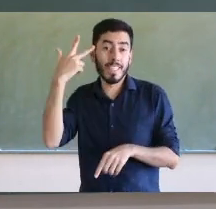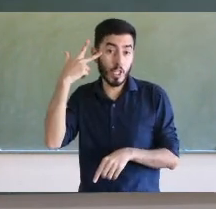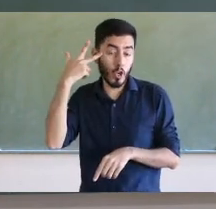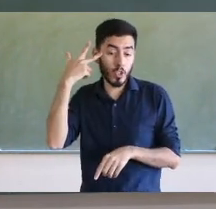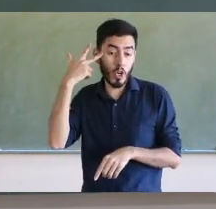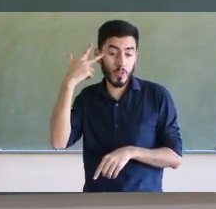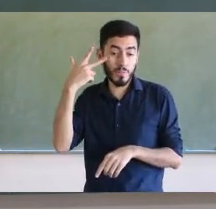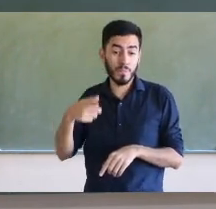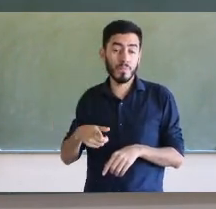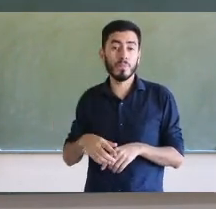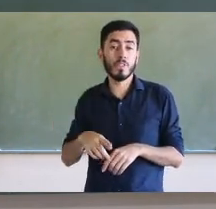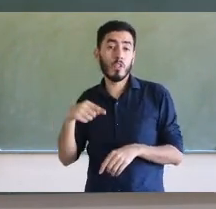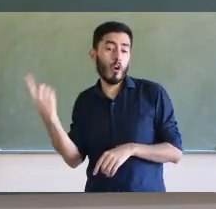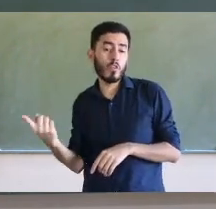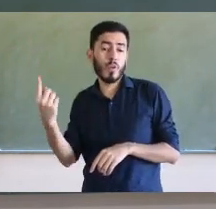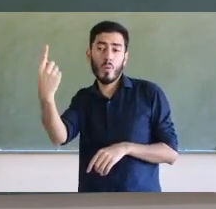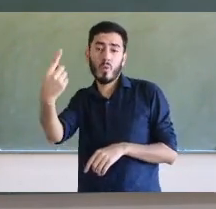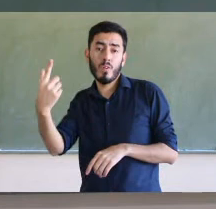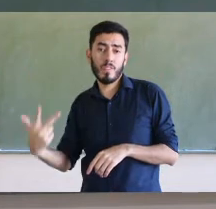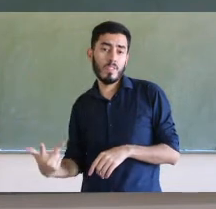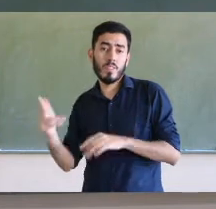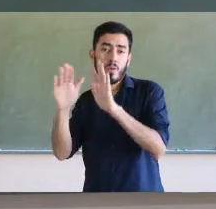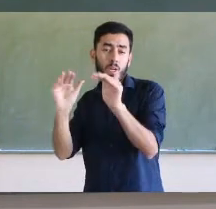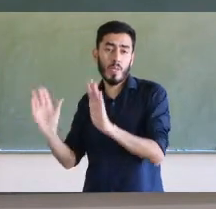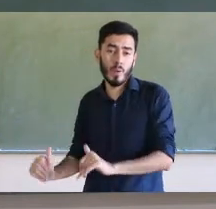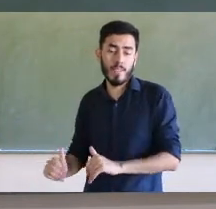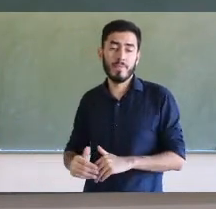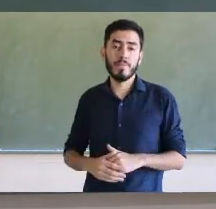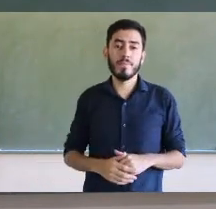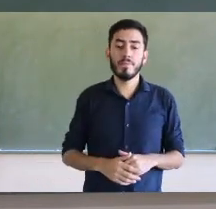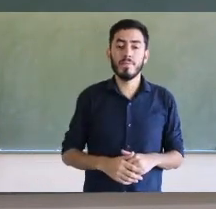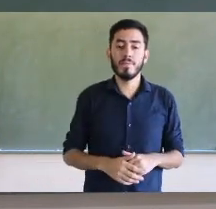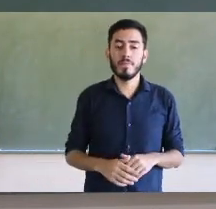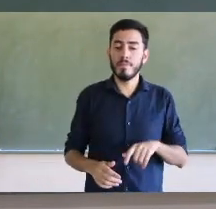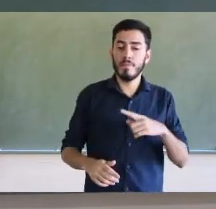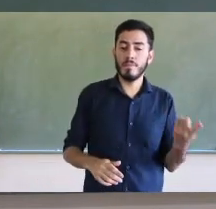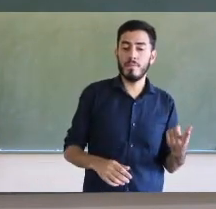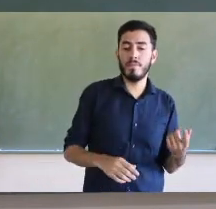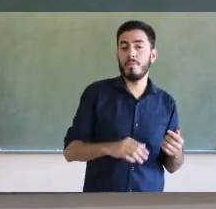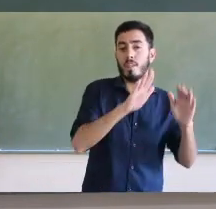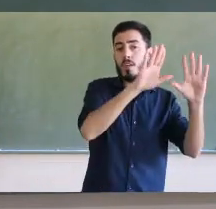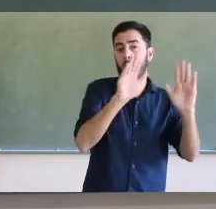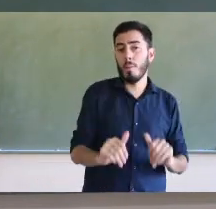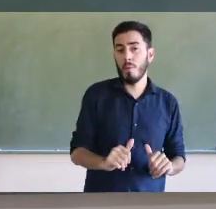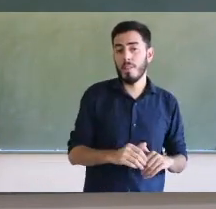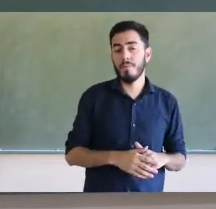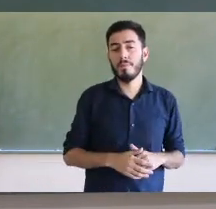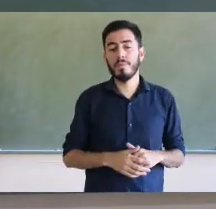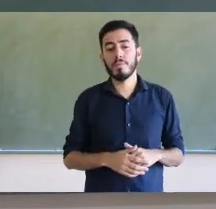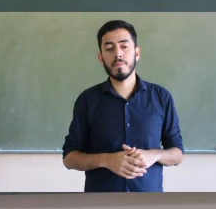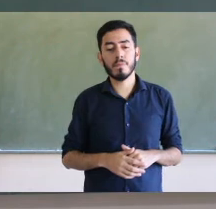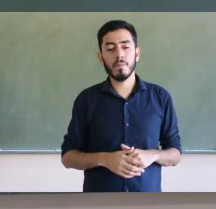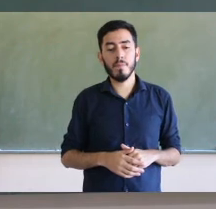Y en este caso dejamos el mismo numerador porque dejamos el mismo denominador. De este lado colocamos lo mismo. Una